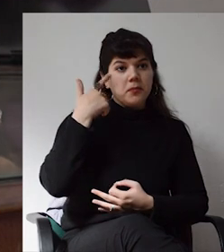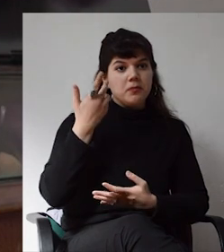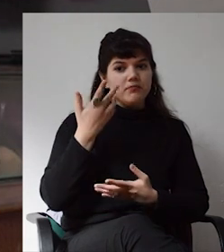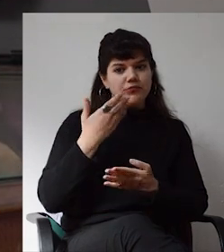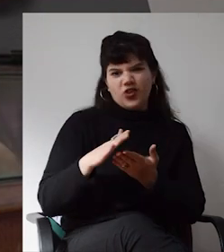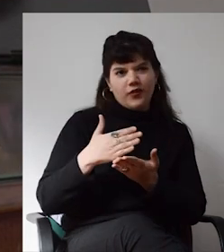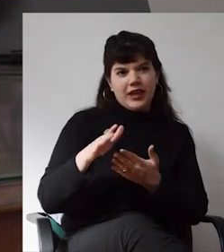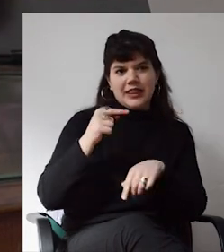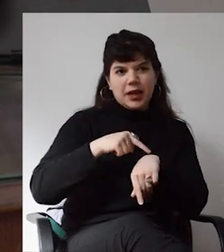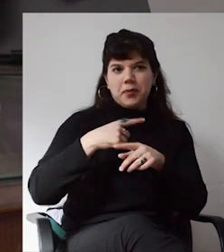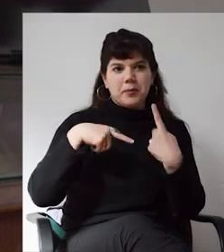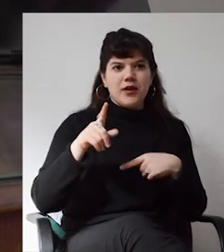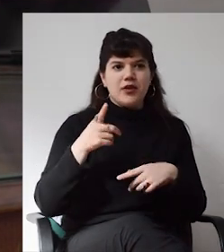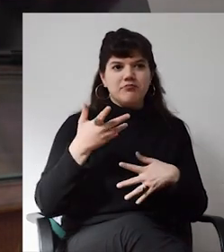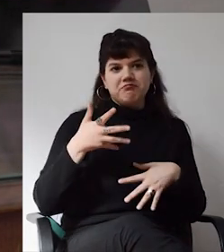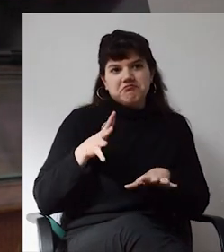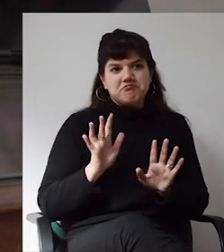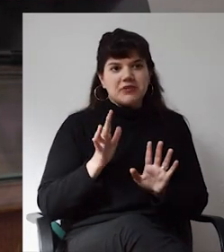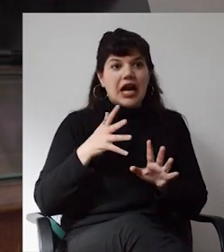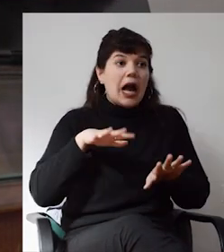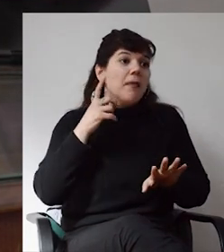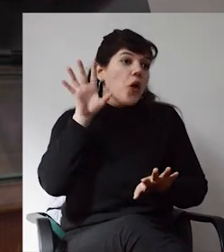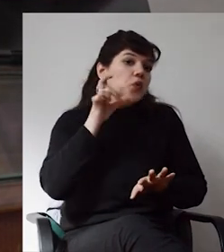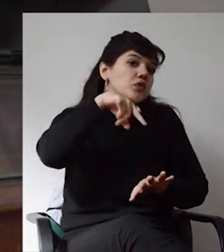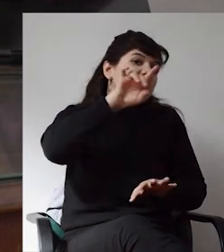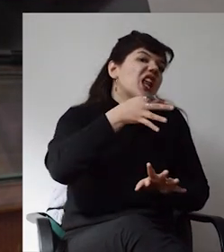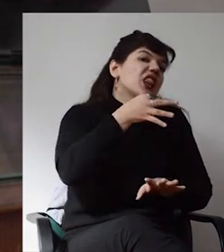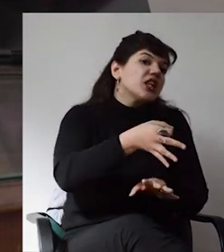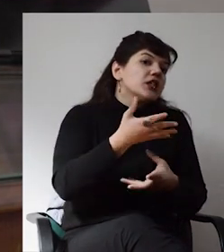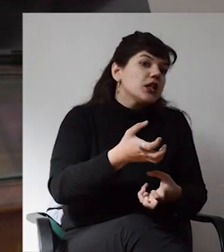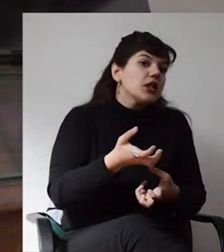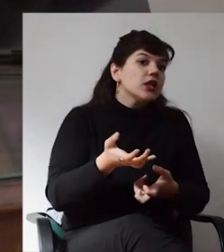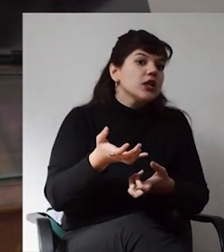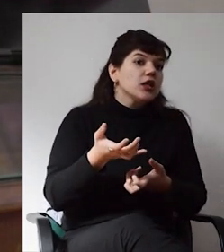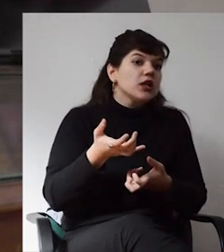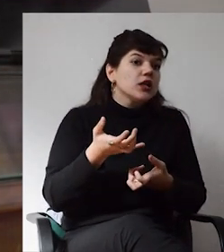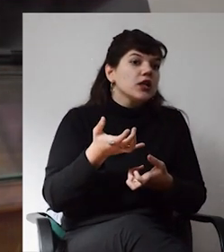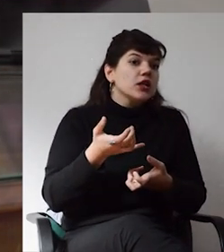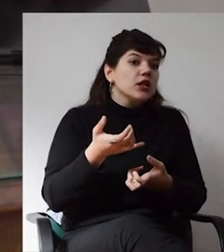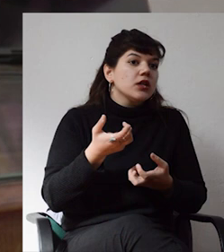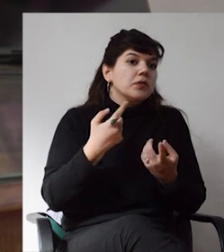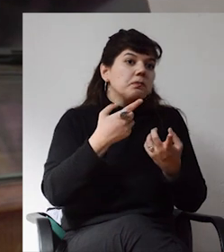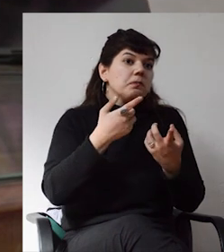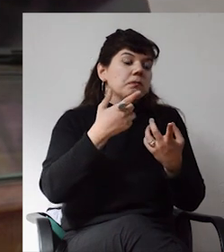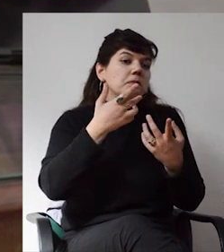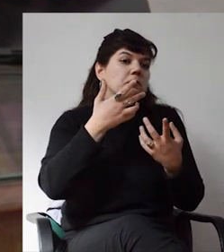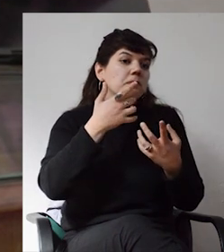seguramente me sobró tiempo, pero prefiero de repente escucharlos a quienes